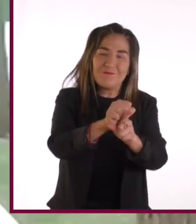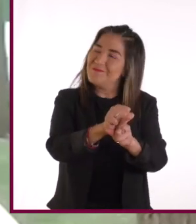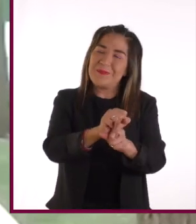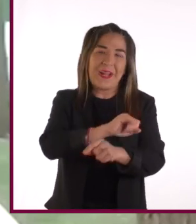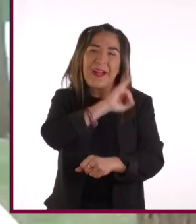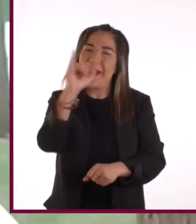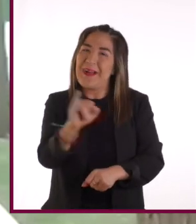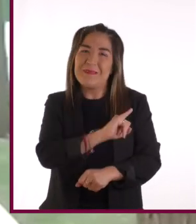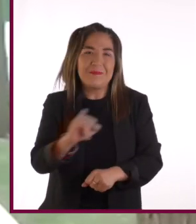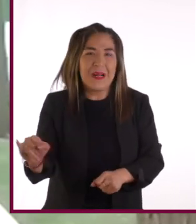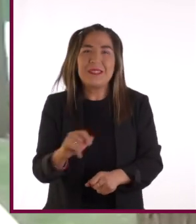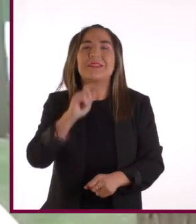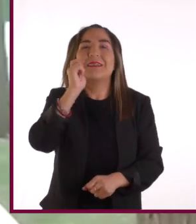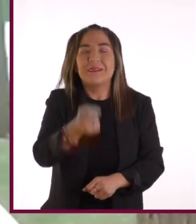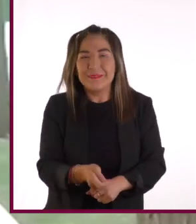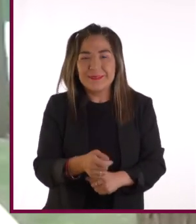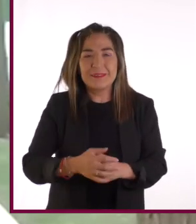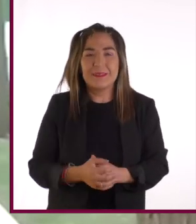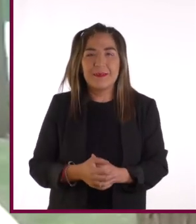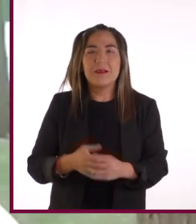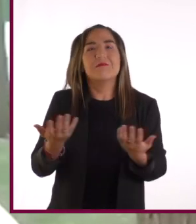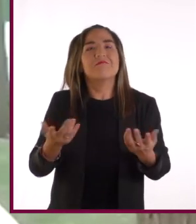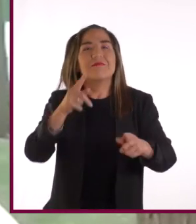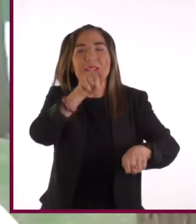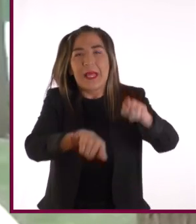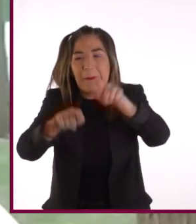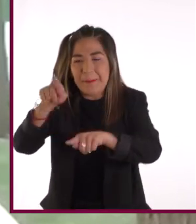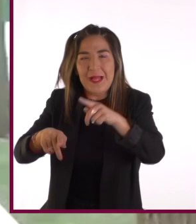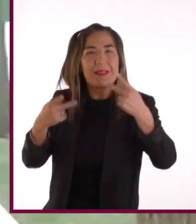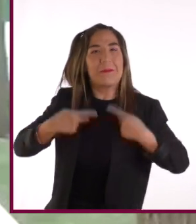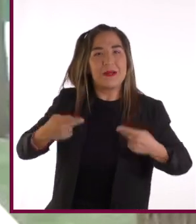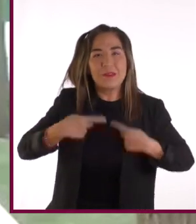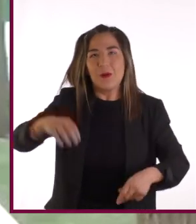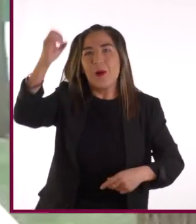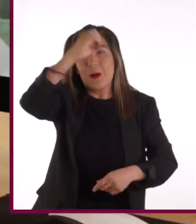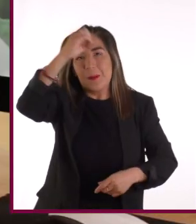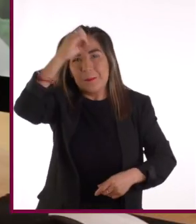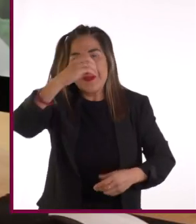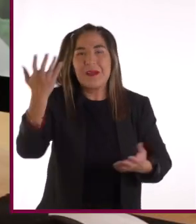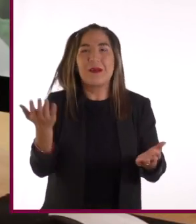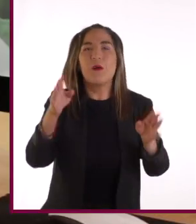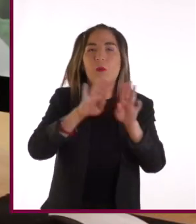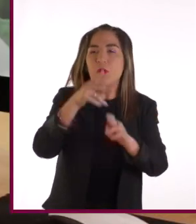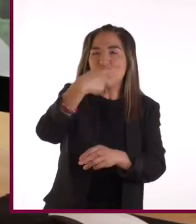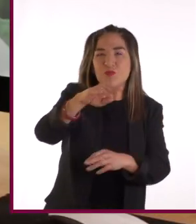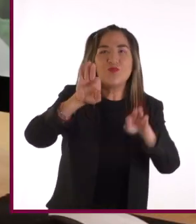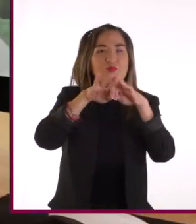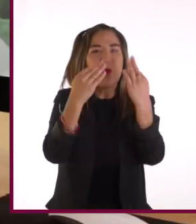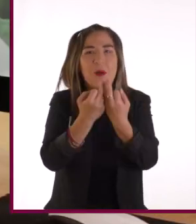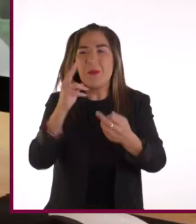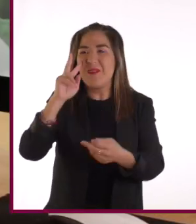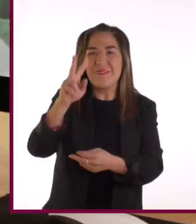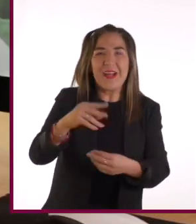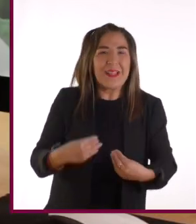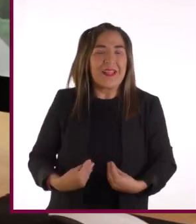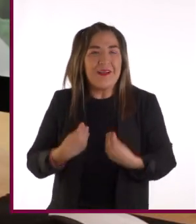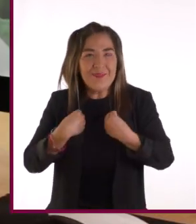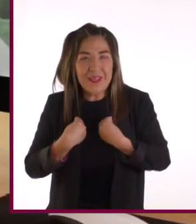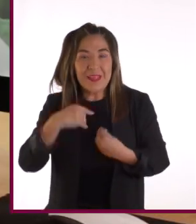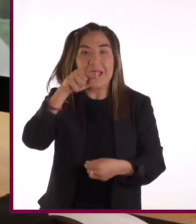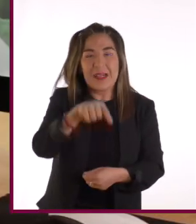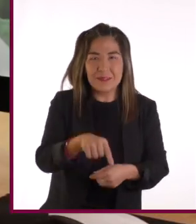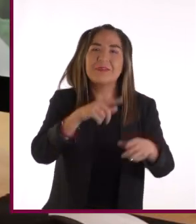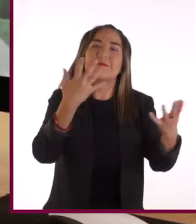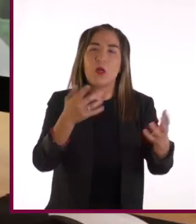contundente jamás, ¿no? Y tiene que ver con nuestra manera de ver el mundo. La manera en que tú lo ves y en que yo lo